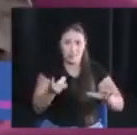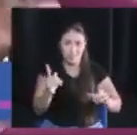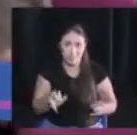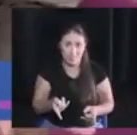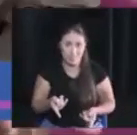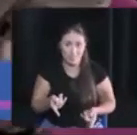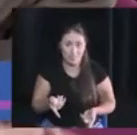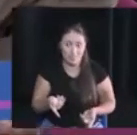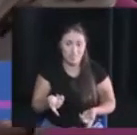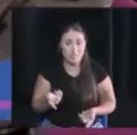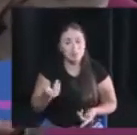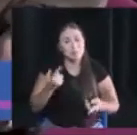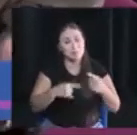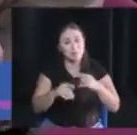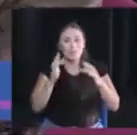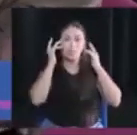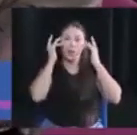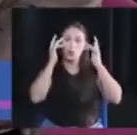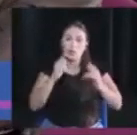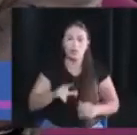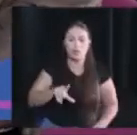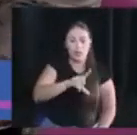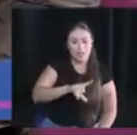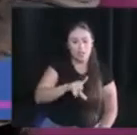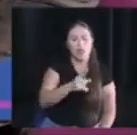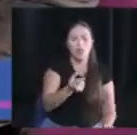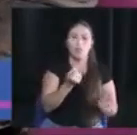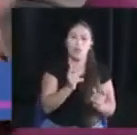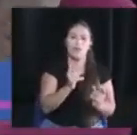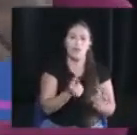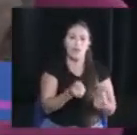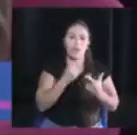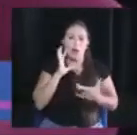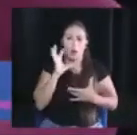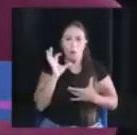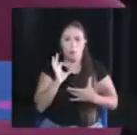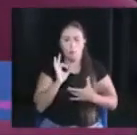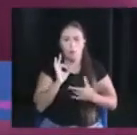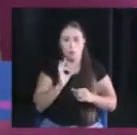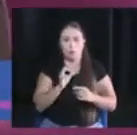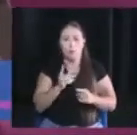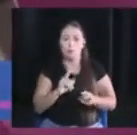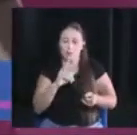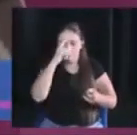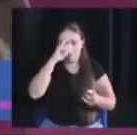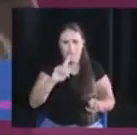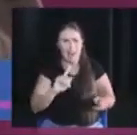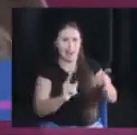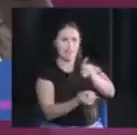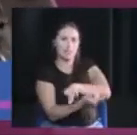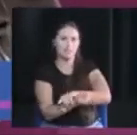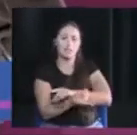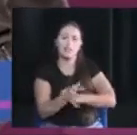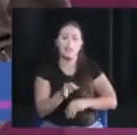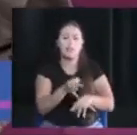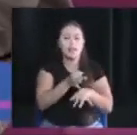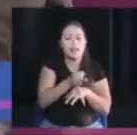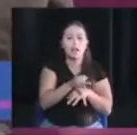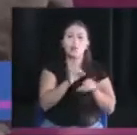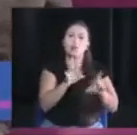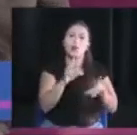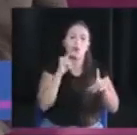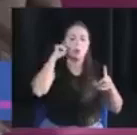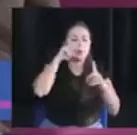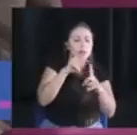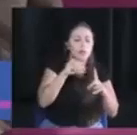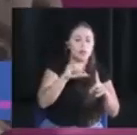menos. La educación media tiene que posibilitarles eso, pero a la inversa, no tiene que capacitarlos solo para